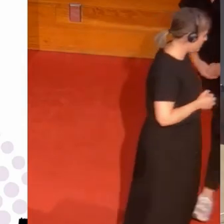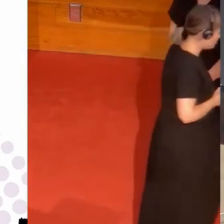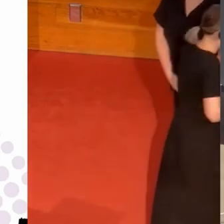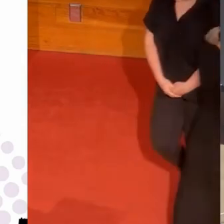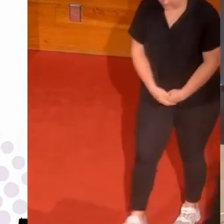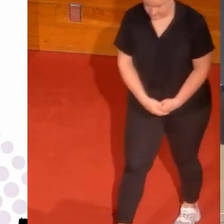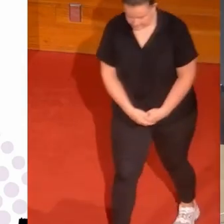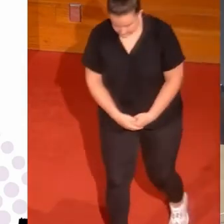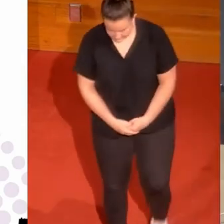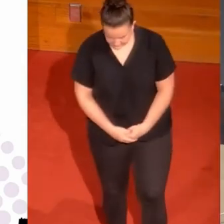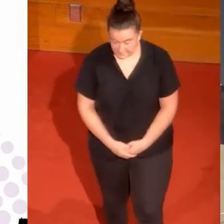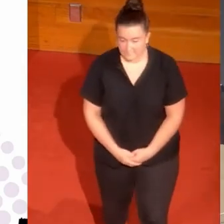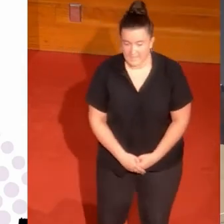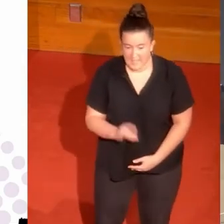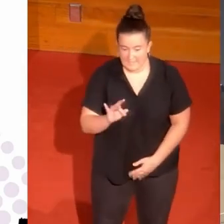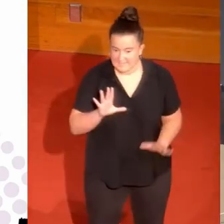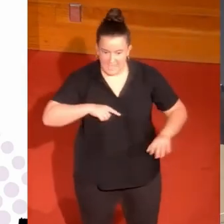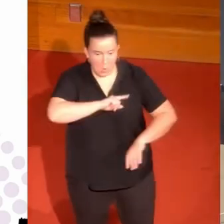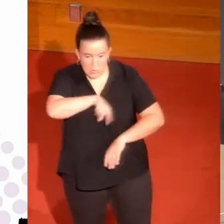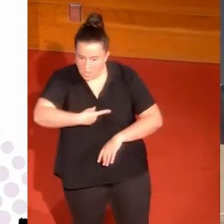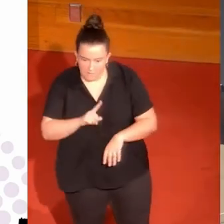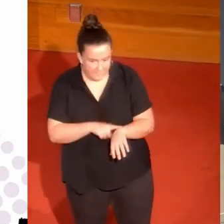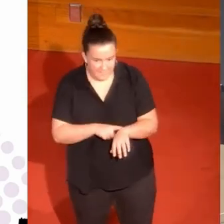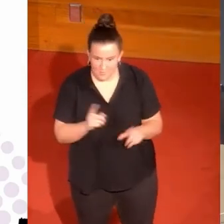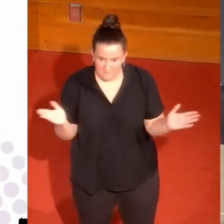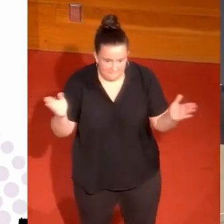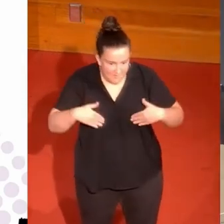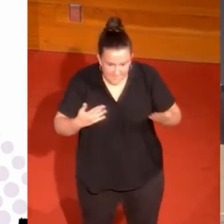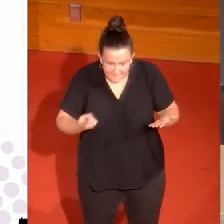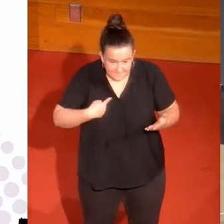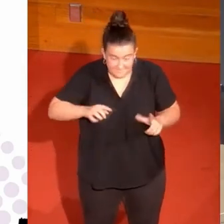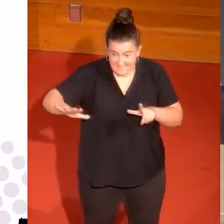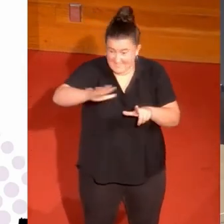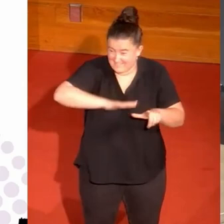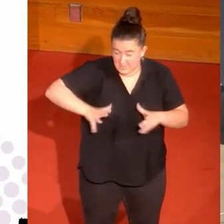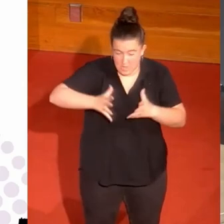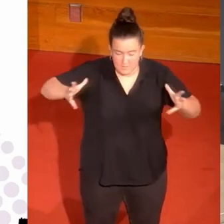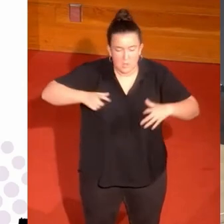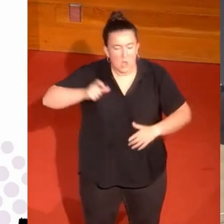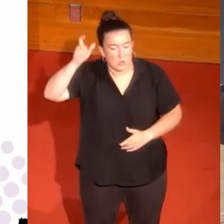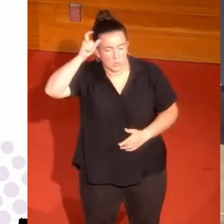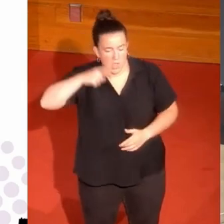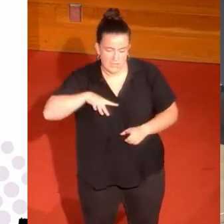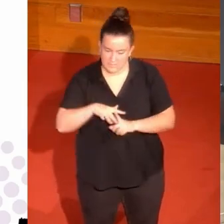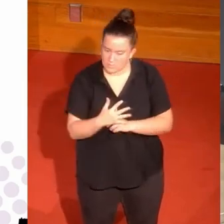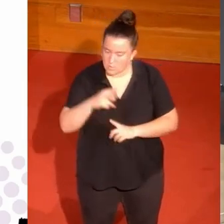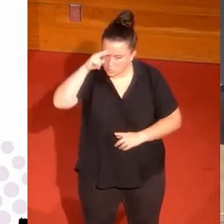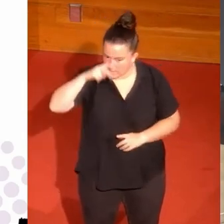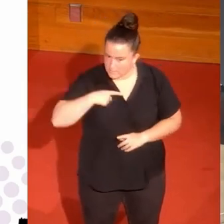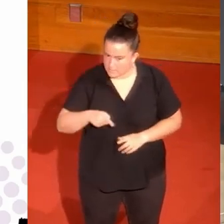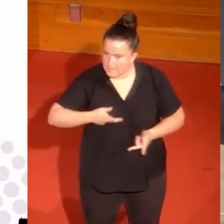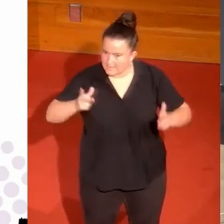es que en una hora no nos daba tiempo y la regiónes es muy amplia eh No la situación en Turquía es muy preocupante de libertad de